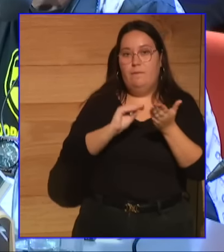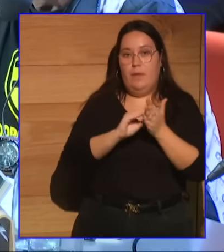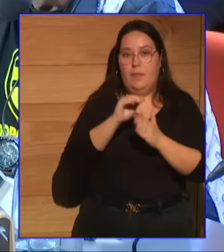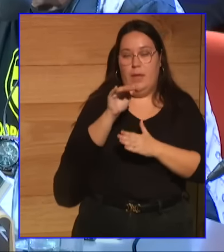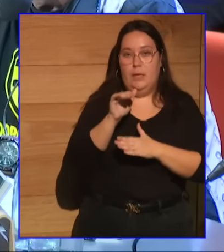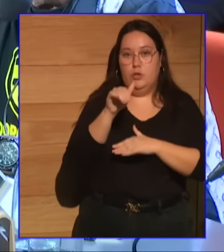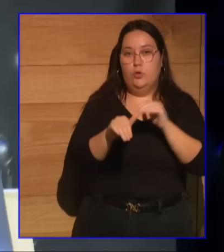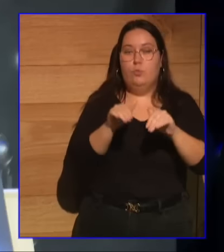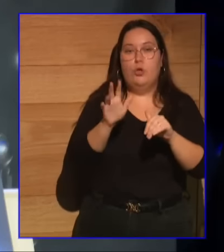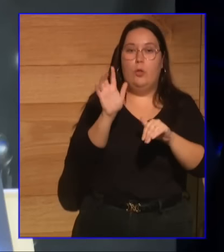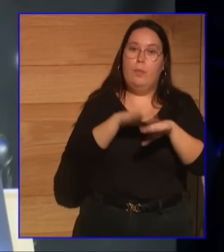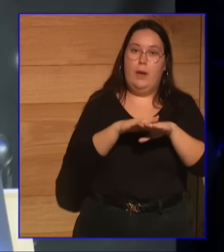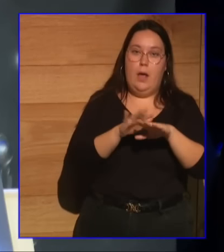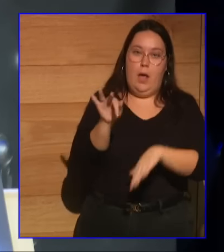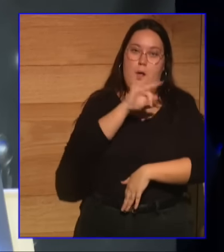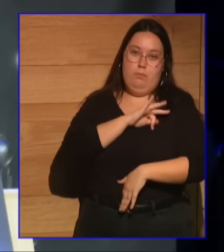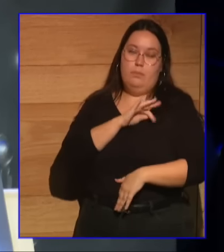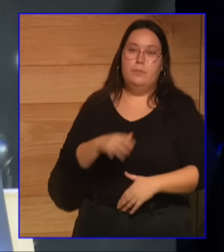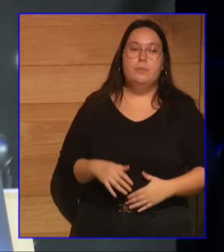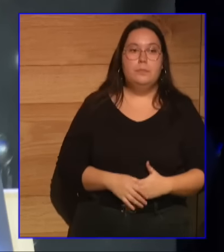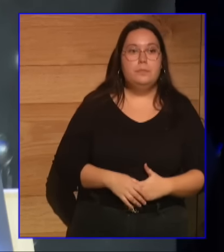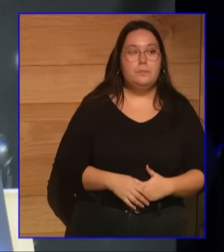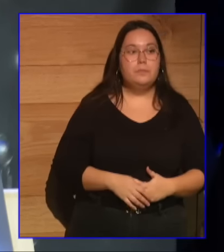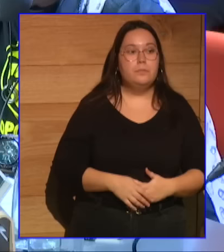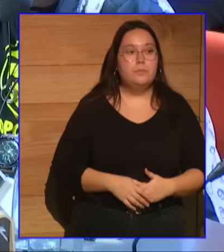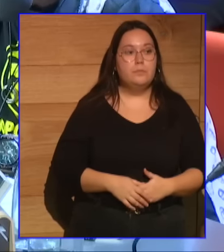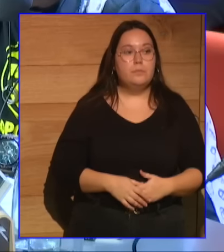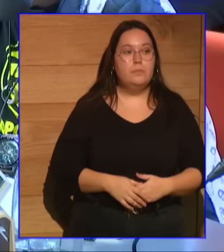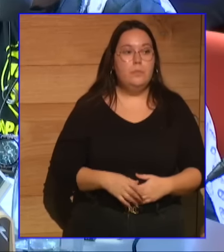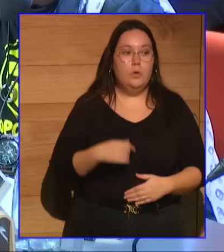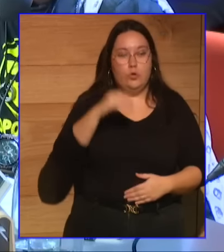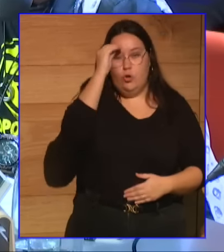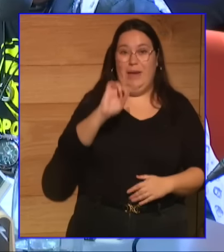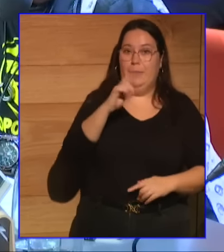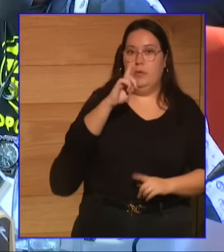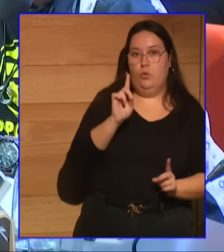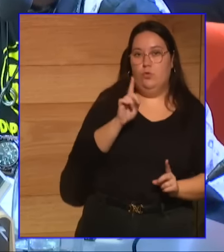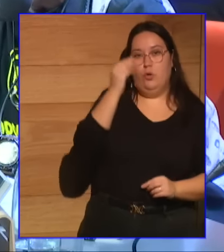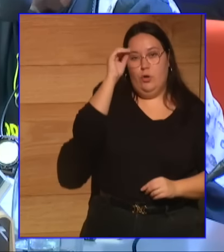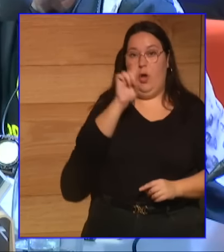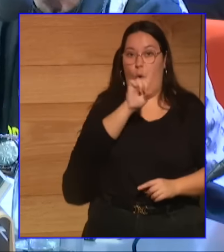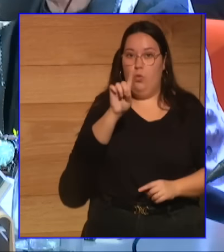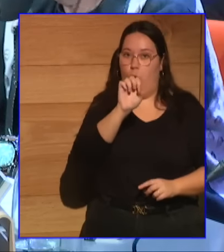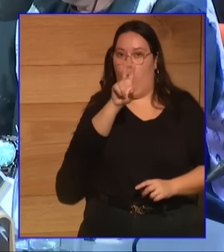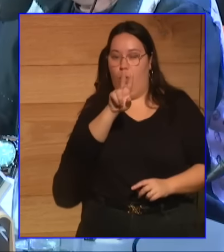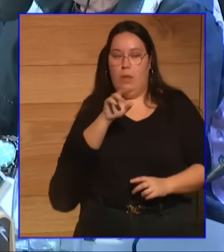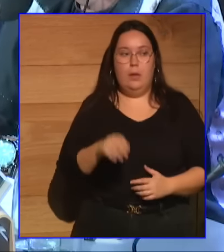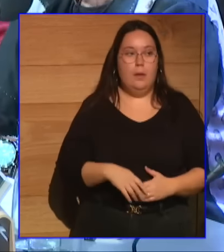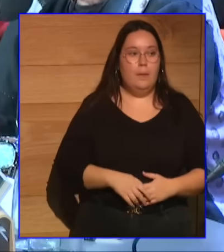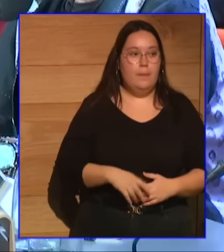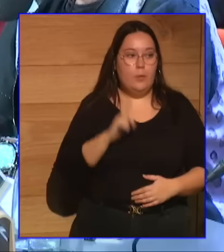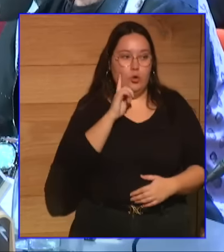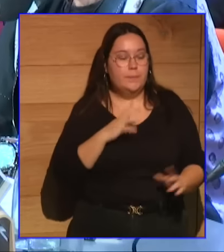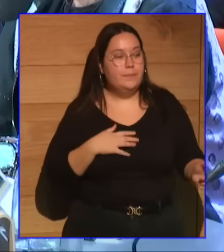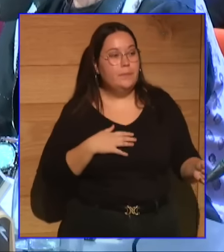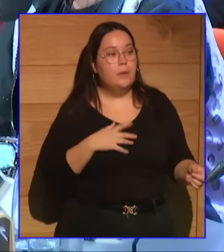creo, al Óscar nunca. No es precisamente que haya tenido un trato injusto. Yo creo que es el que más lo ha ganado. Yo creo que tiene 11 o 12 Óscares. Pero no